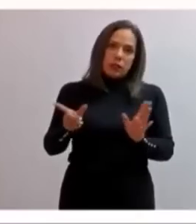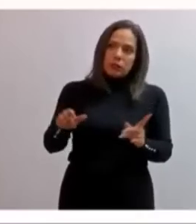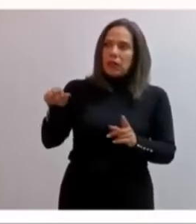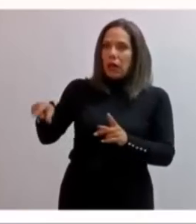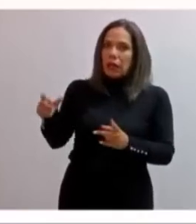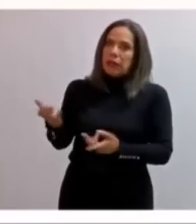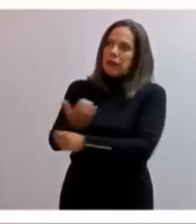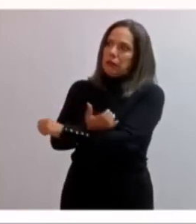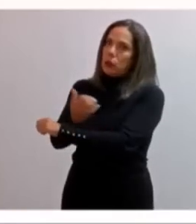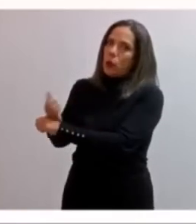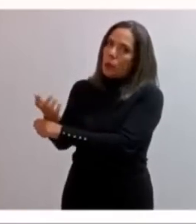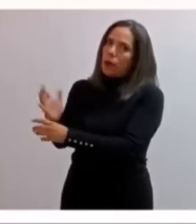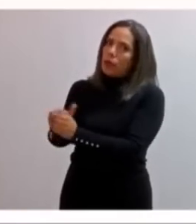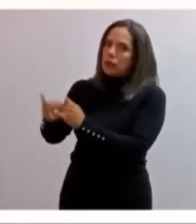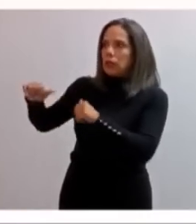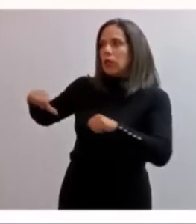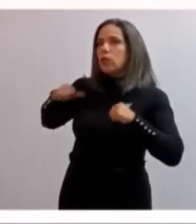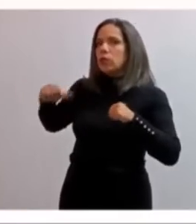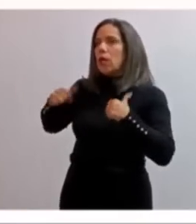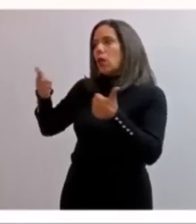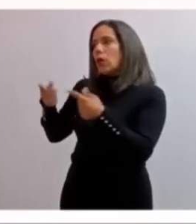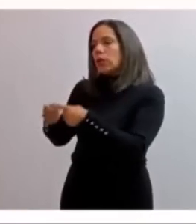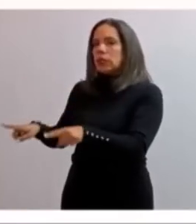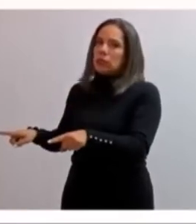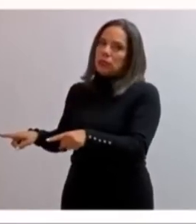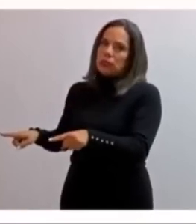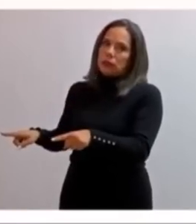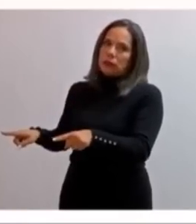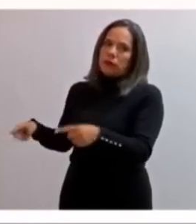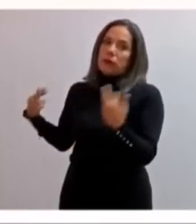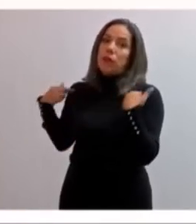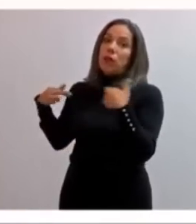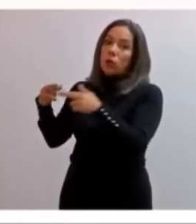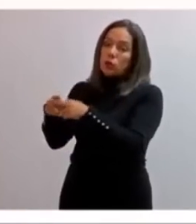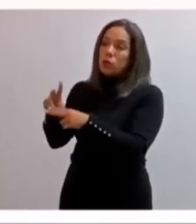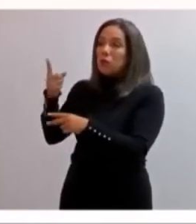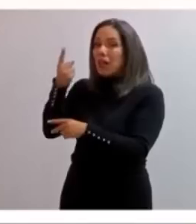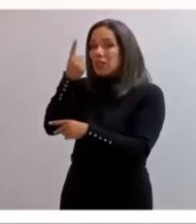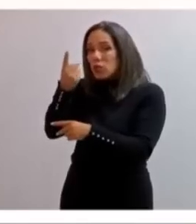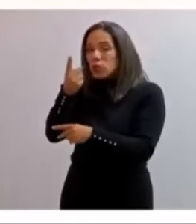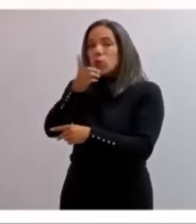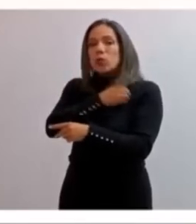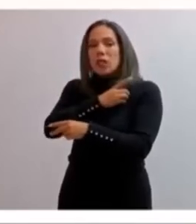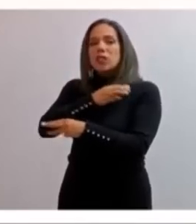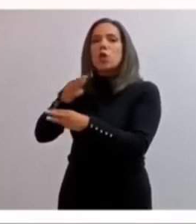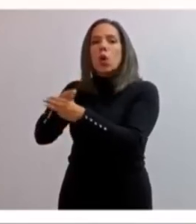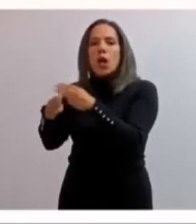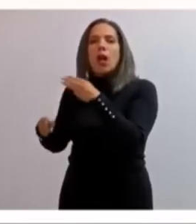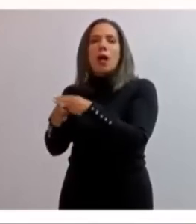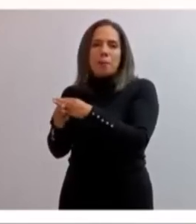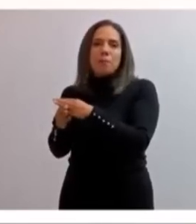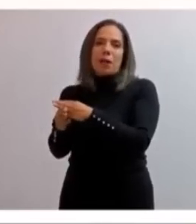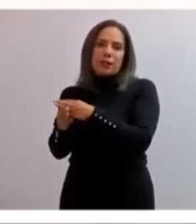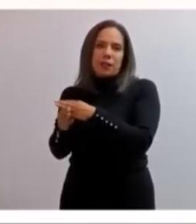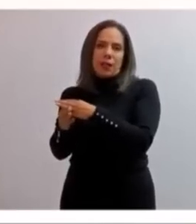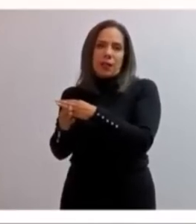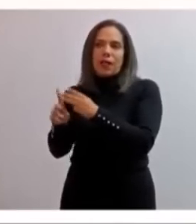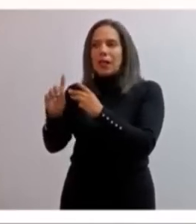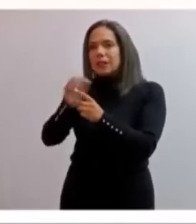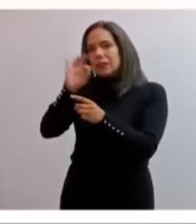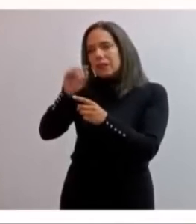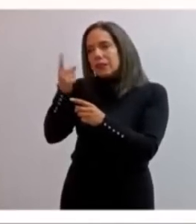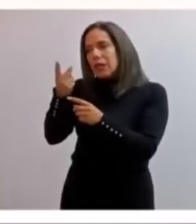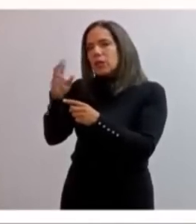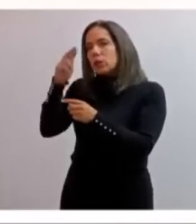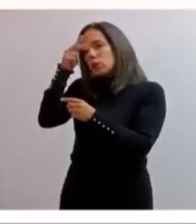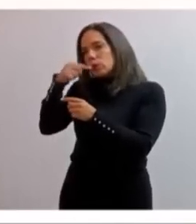compañeros, a que los maestros están contratados de acuerdo a una materia, de acuerdo a un número de horas, pero